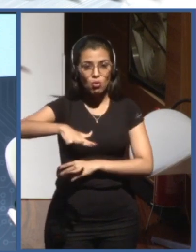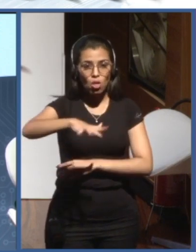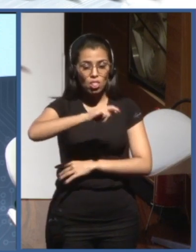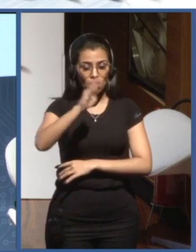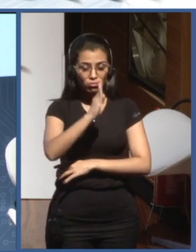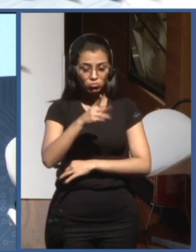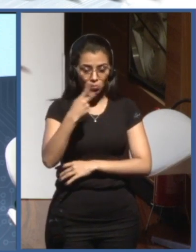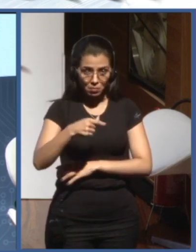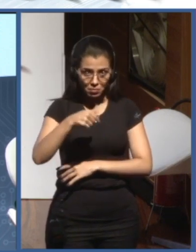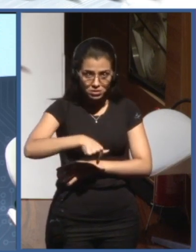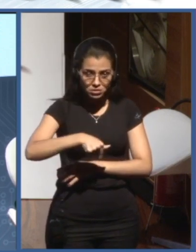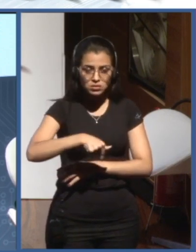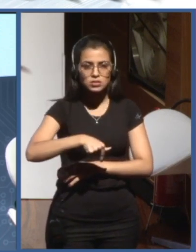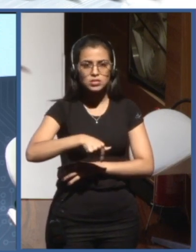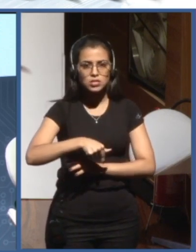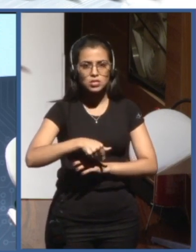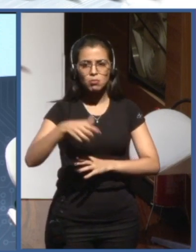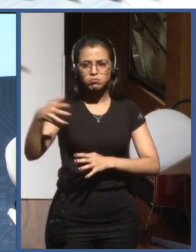en